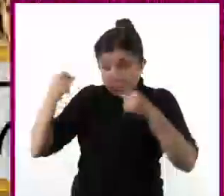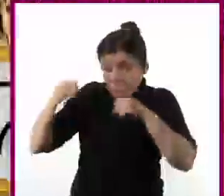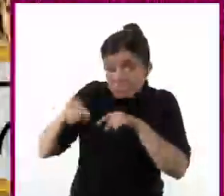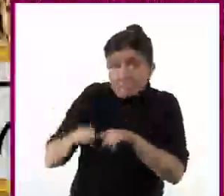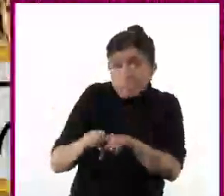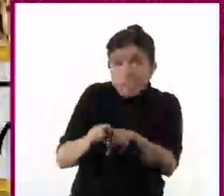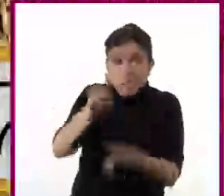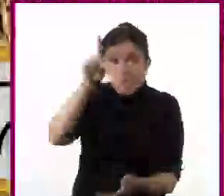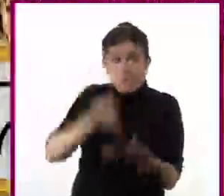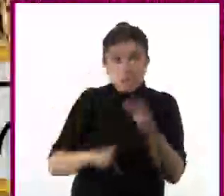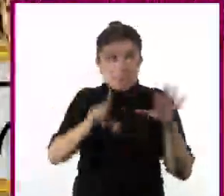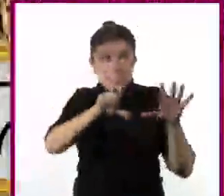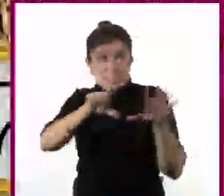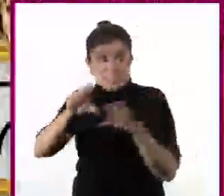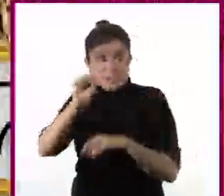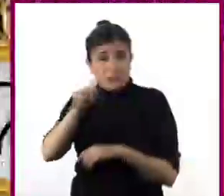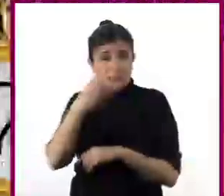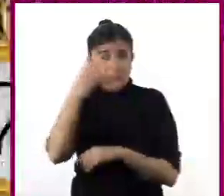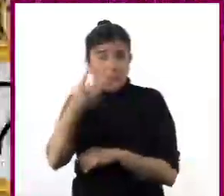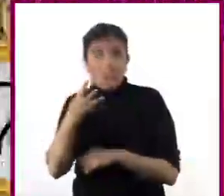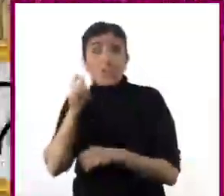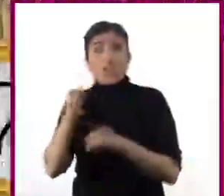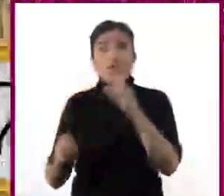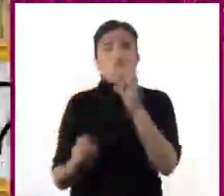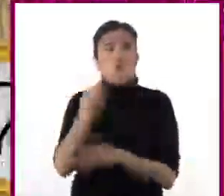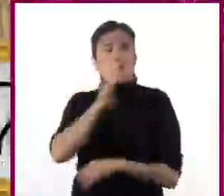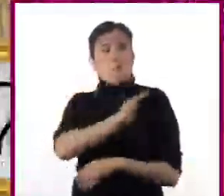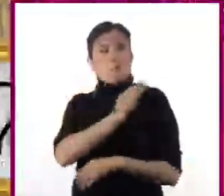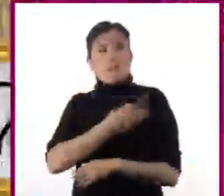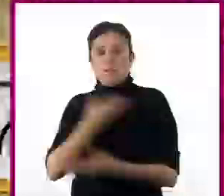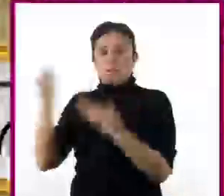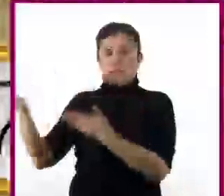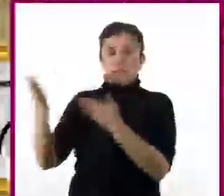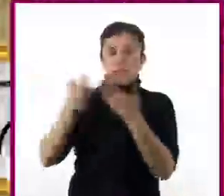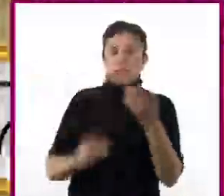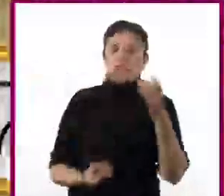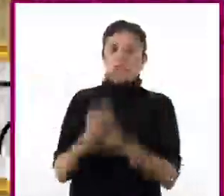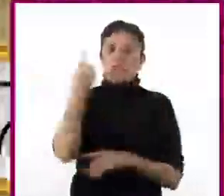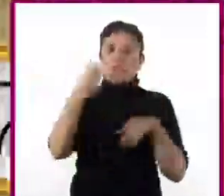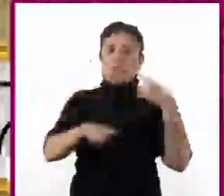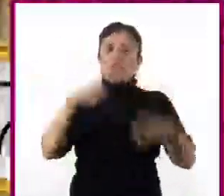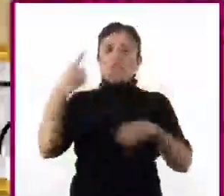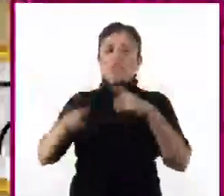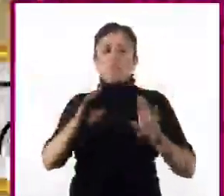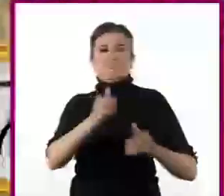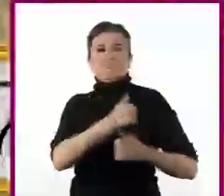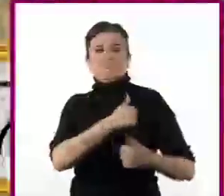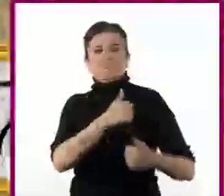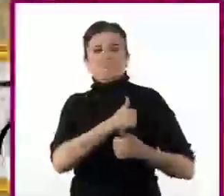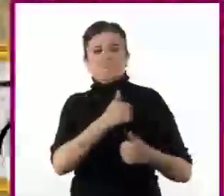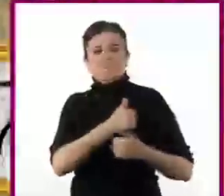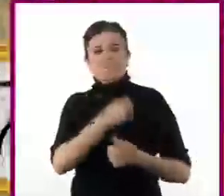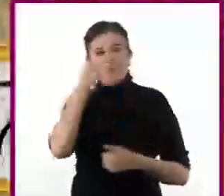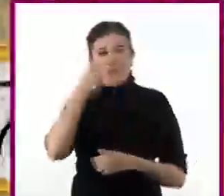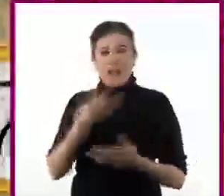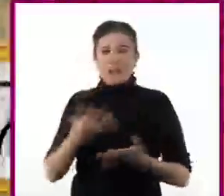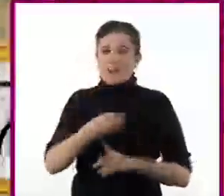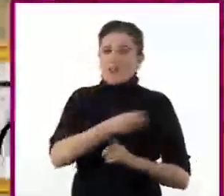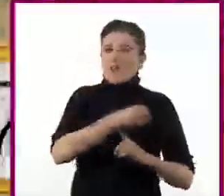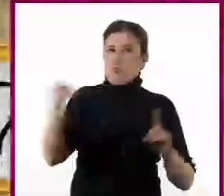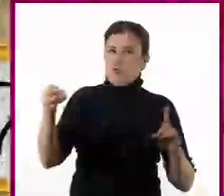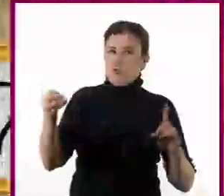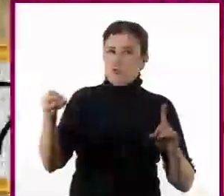en 1764 llegó a la Nueva España el Regimiento de América, con el fin de mantener el